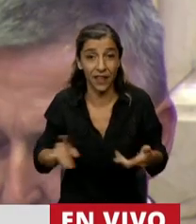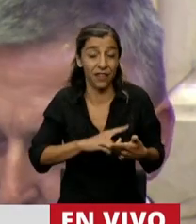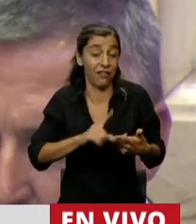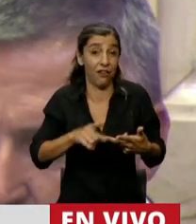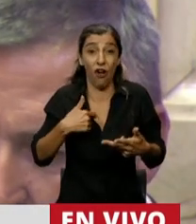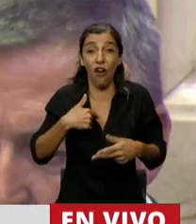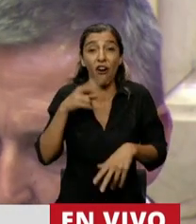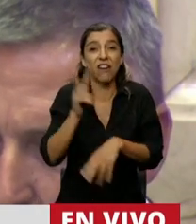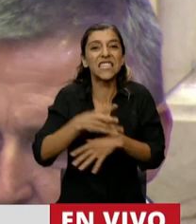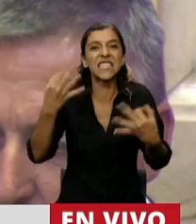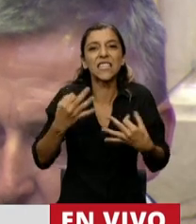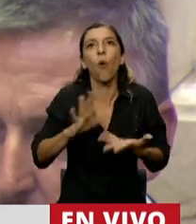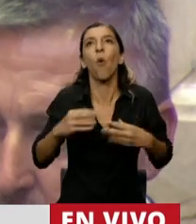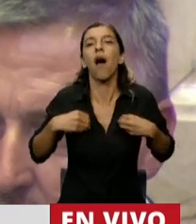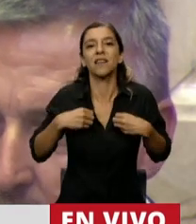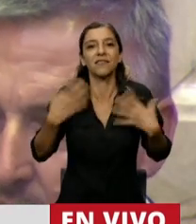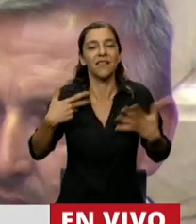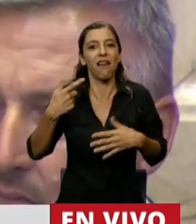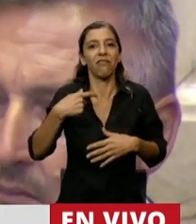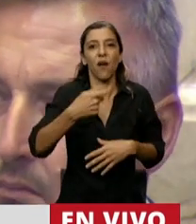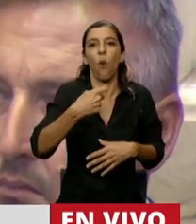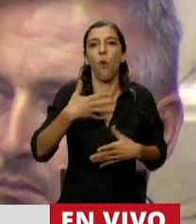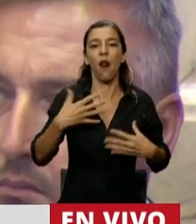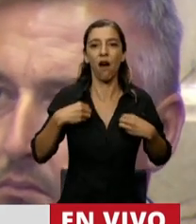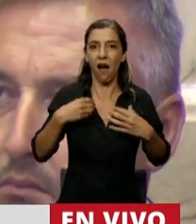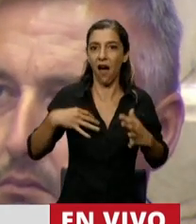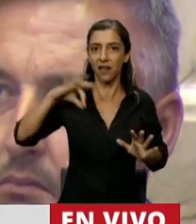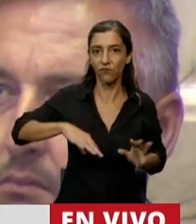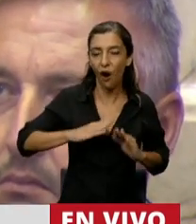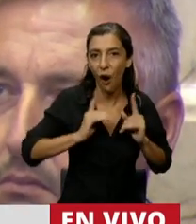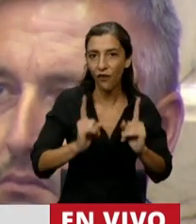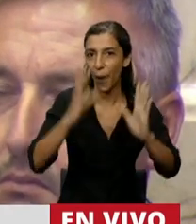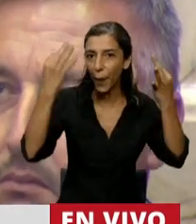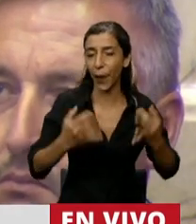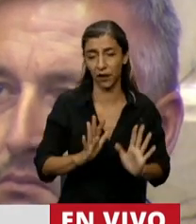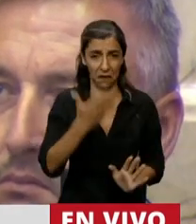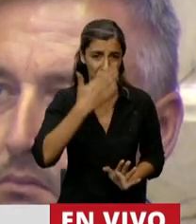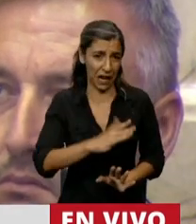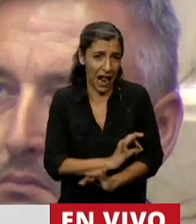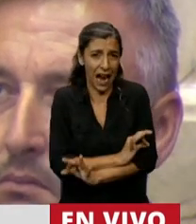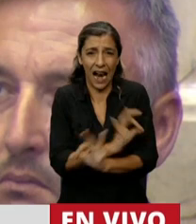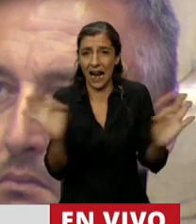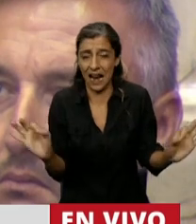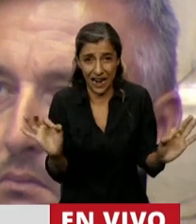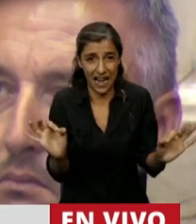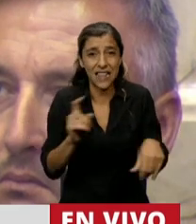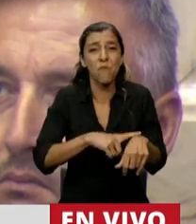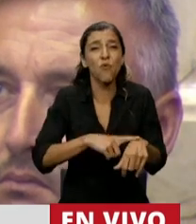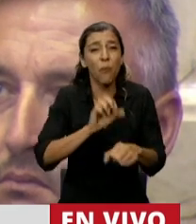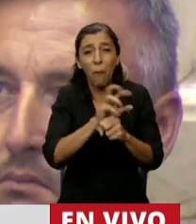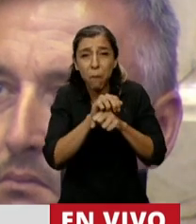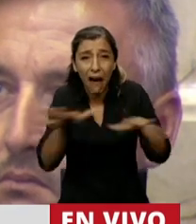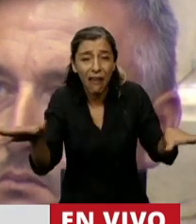la seguridad salarial que tenían los jubilados. Los mandaron a cobrar la jubilación en plena